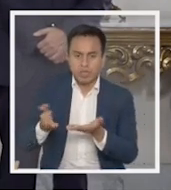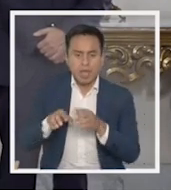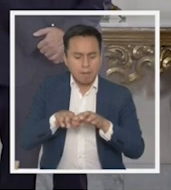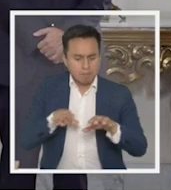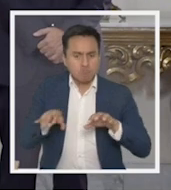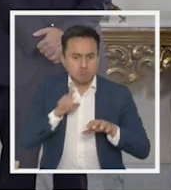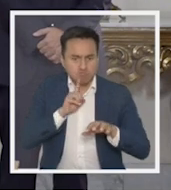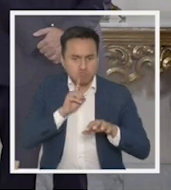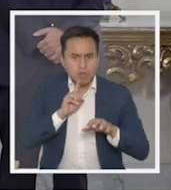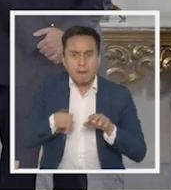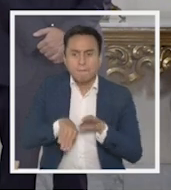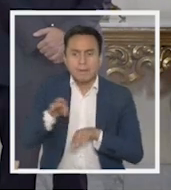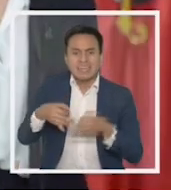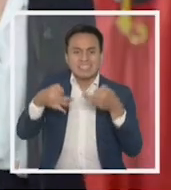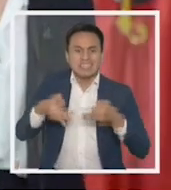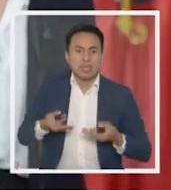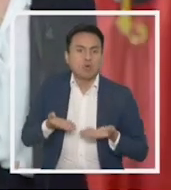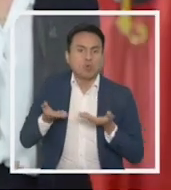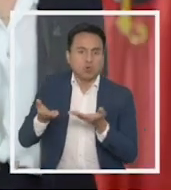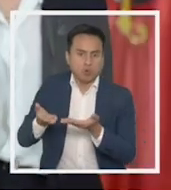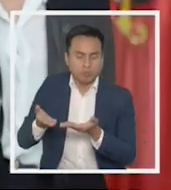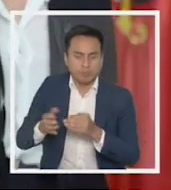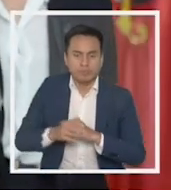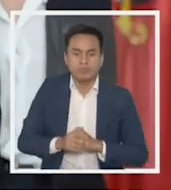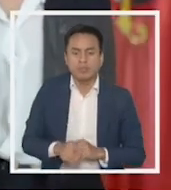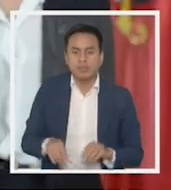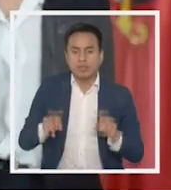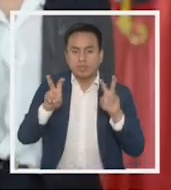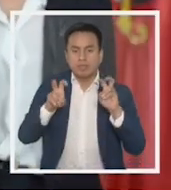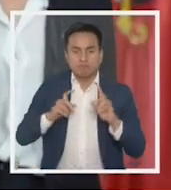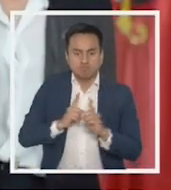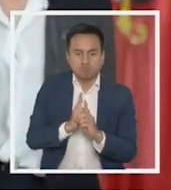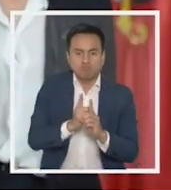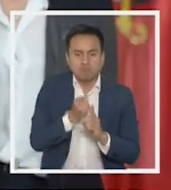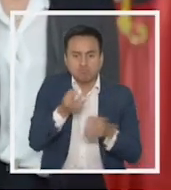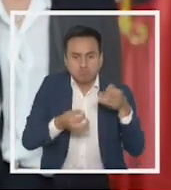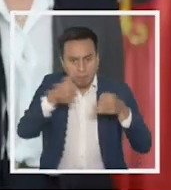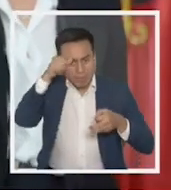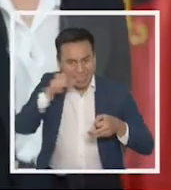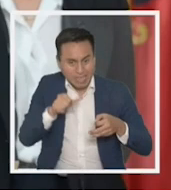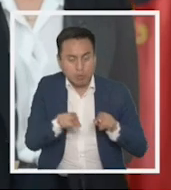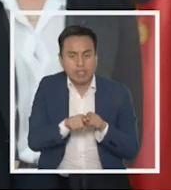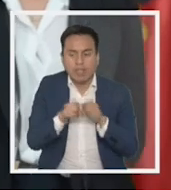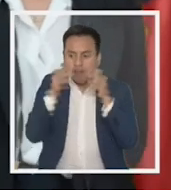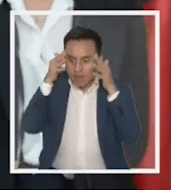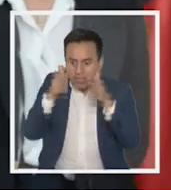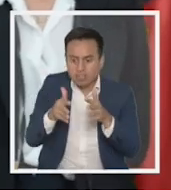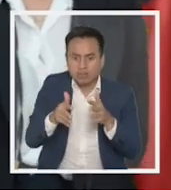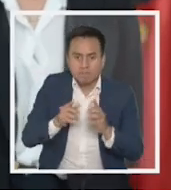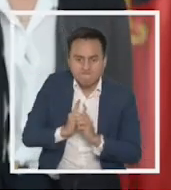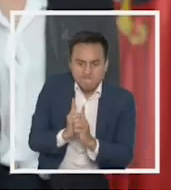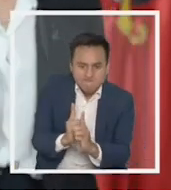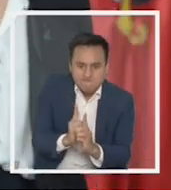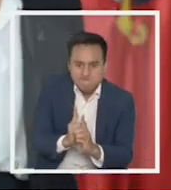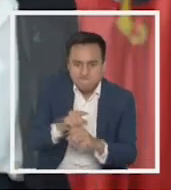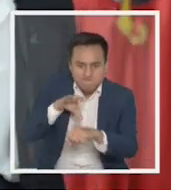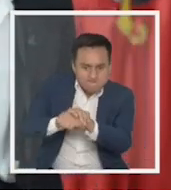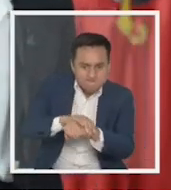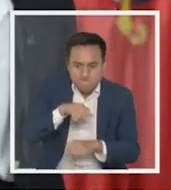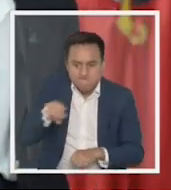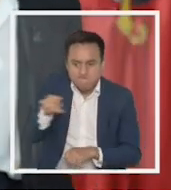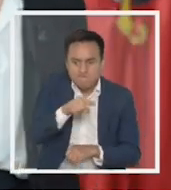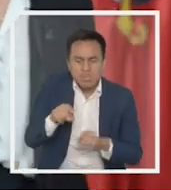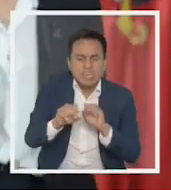de persecución penal, nos va a permitir la focalización de la persecución para poder esclarecer los homicidios y delitos